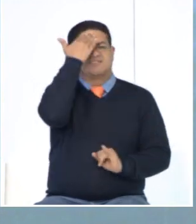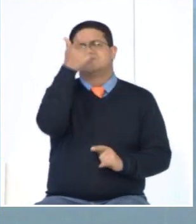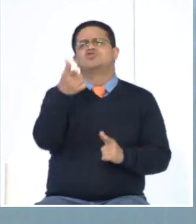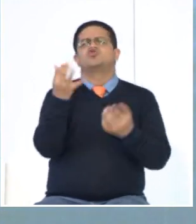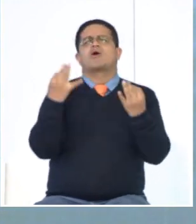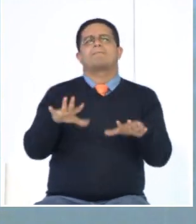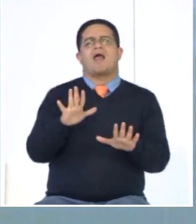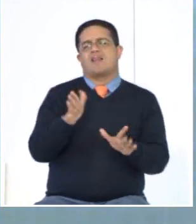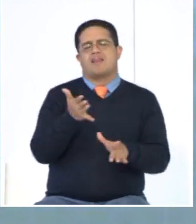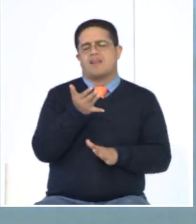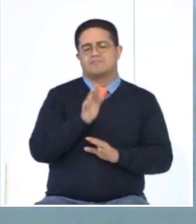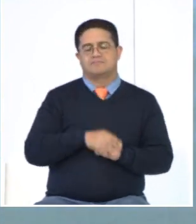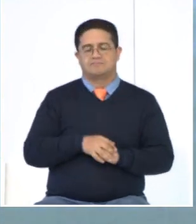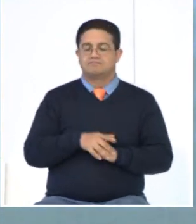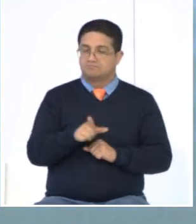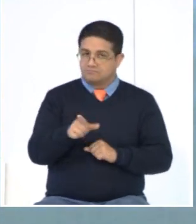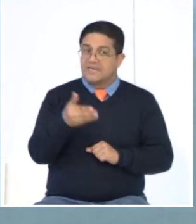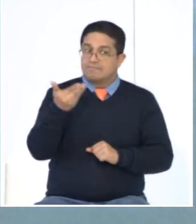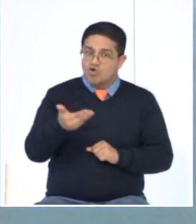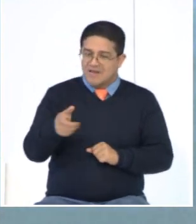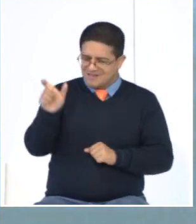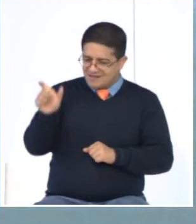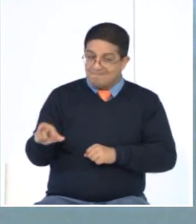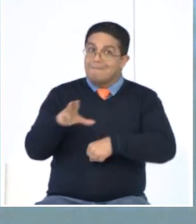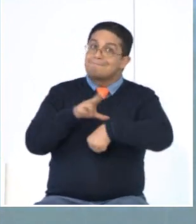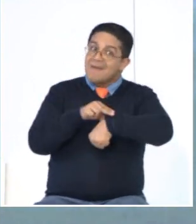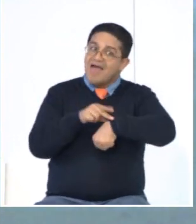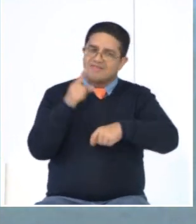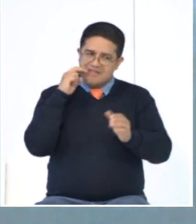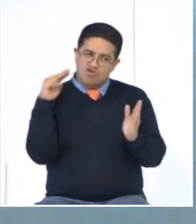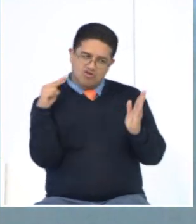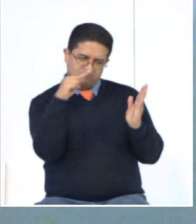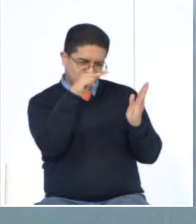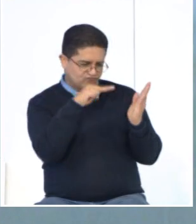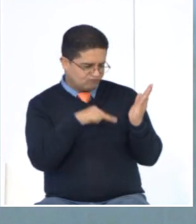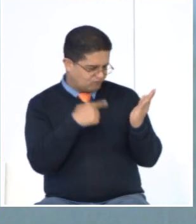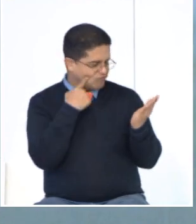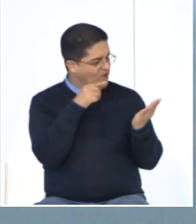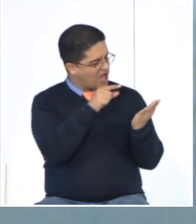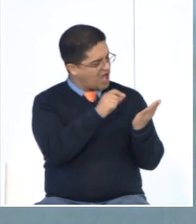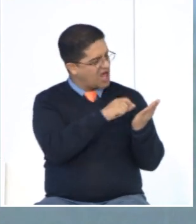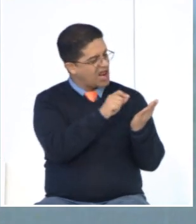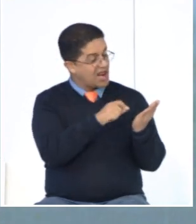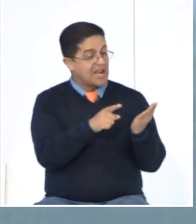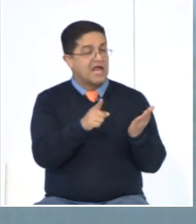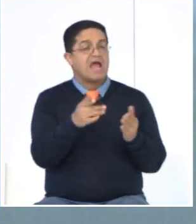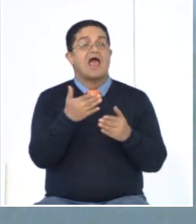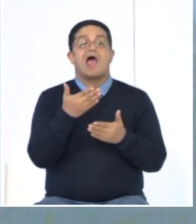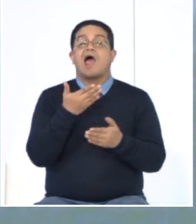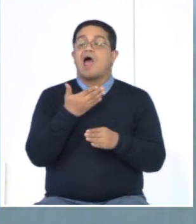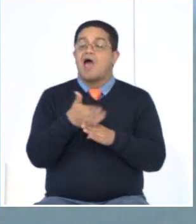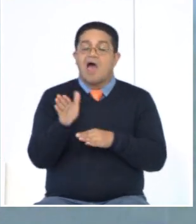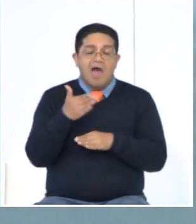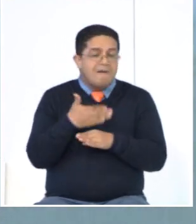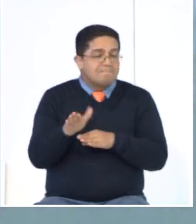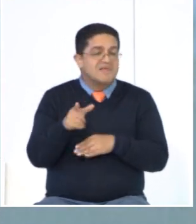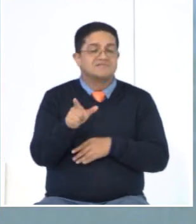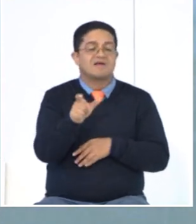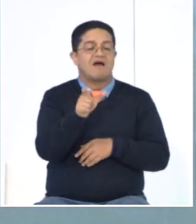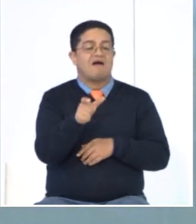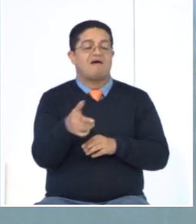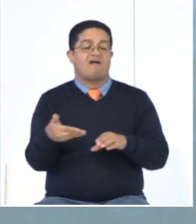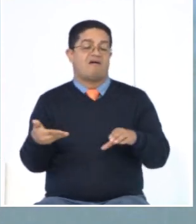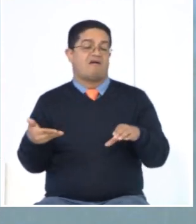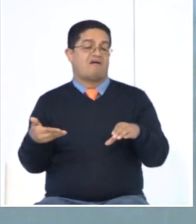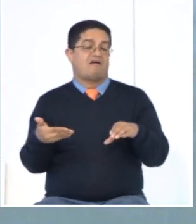nada. Es importante que eso te lo evalúe tu urólogo y a pesar de que la resonancia magnética no tiene ninguna